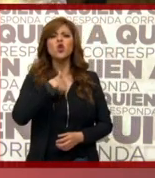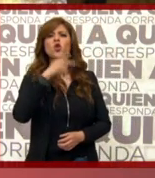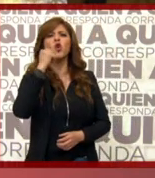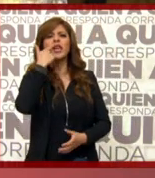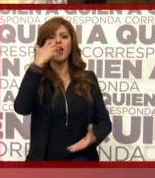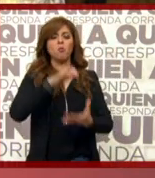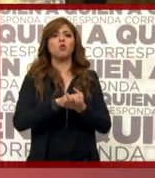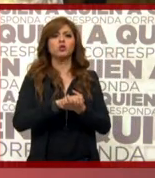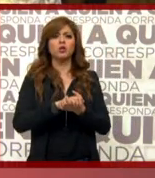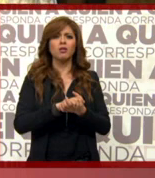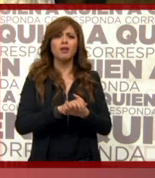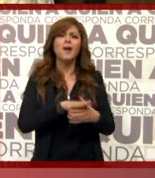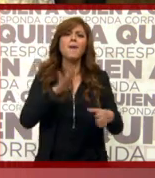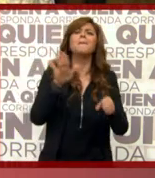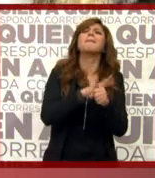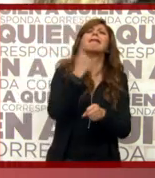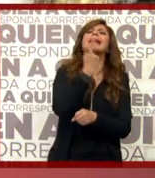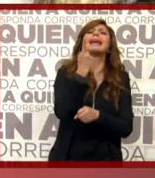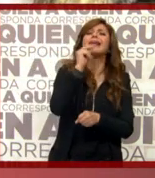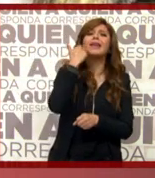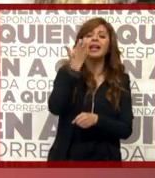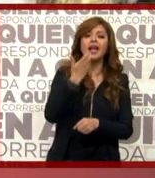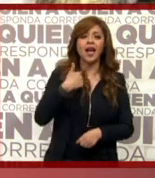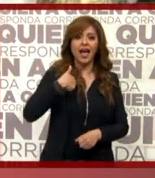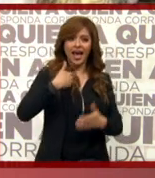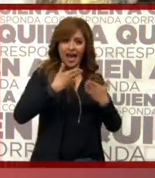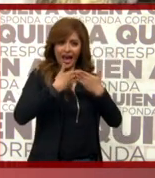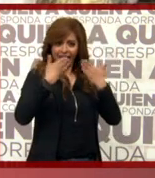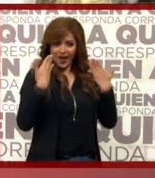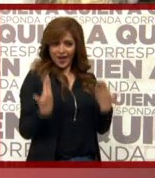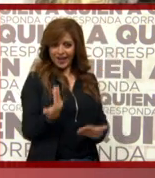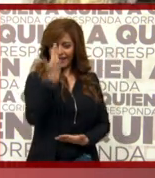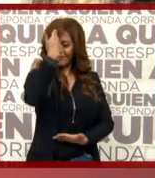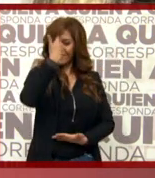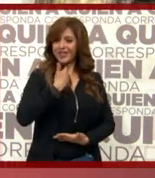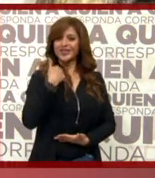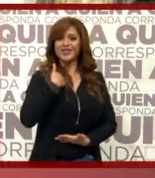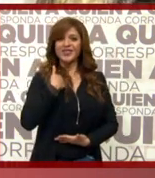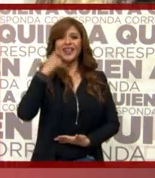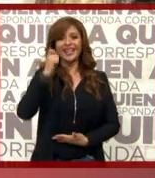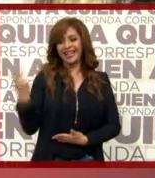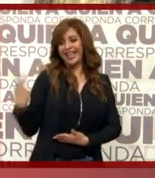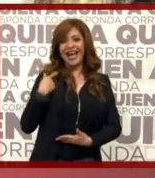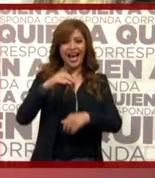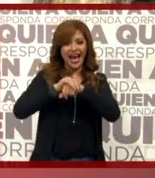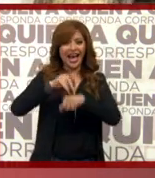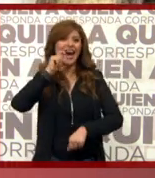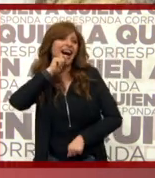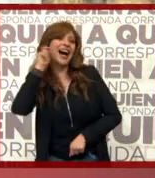esposo por qué ahora quiero ser tu